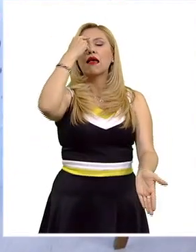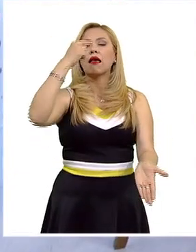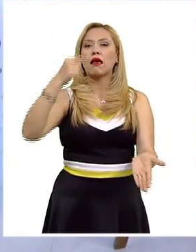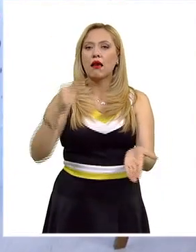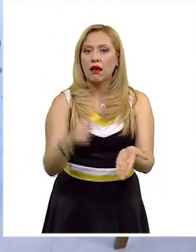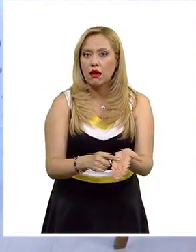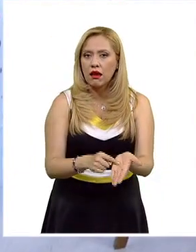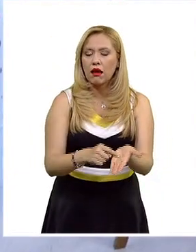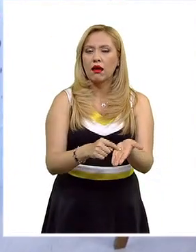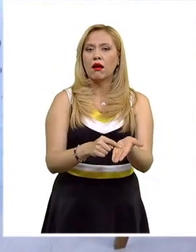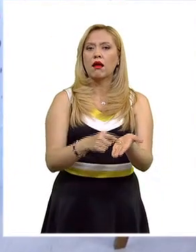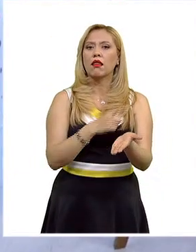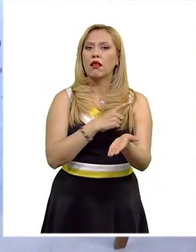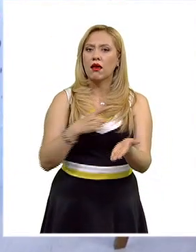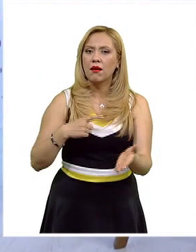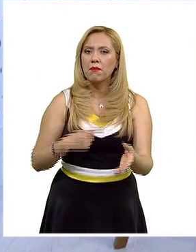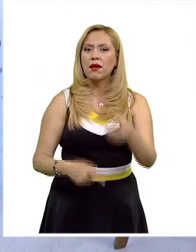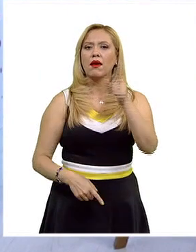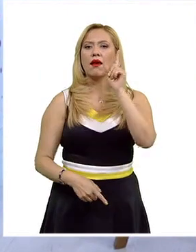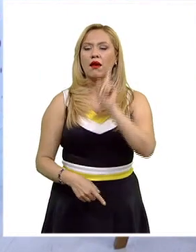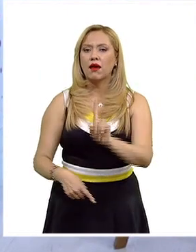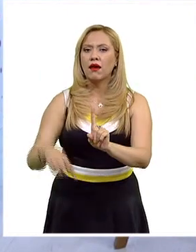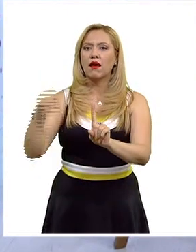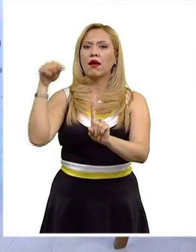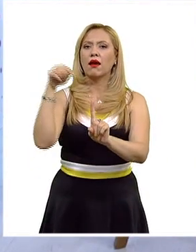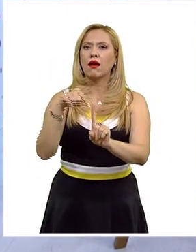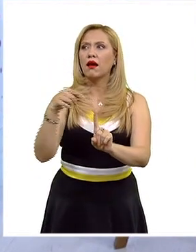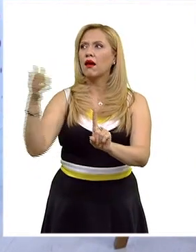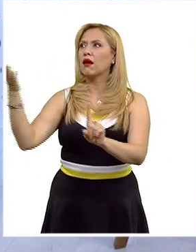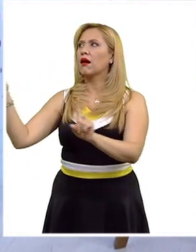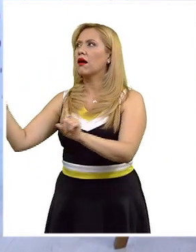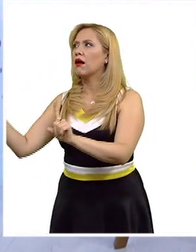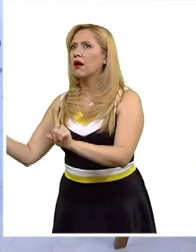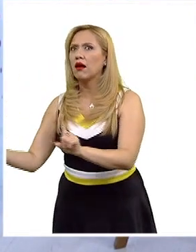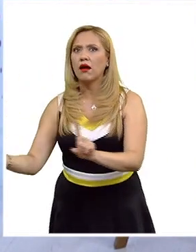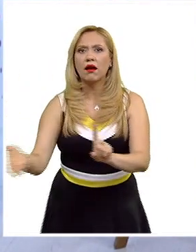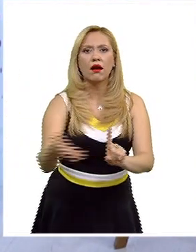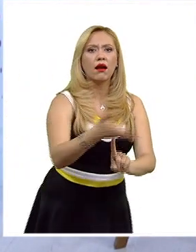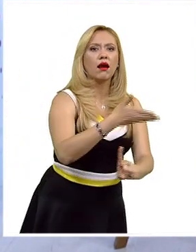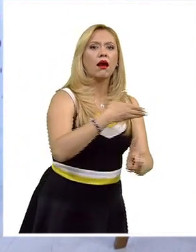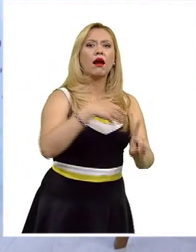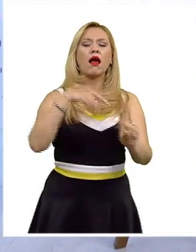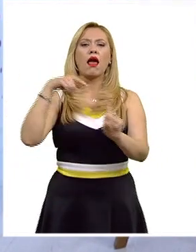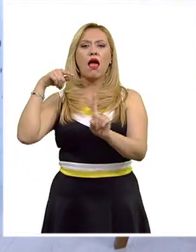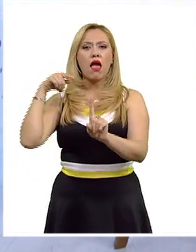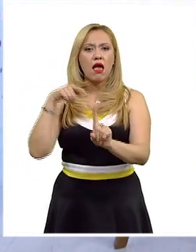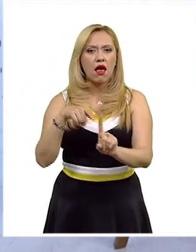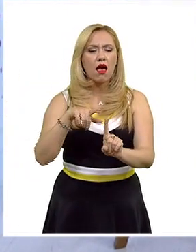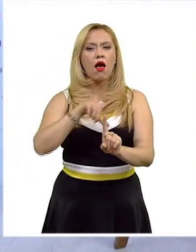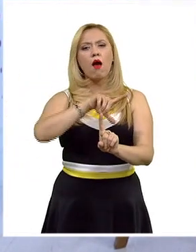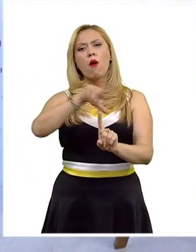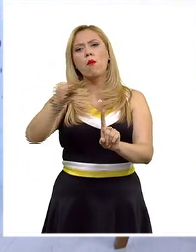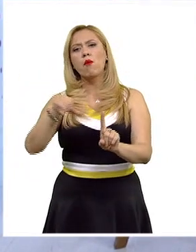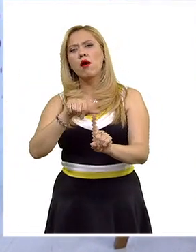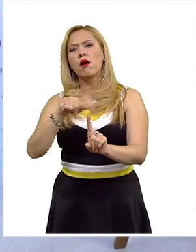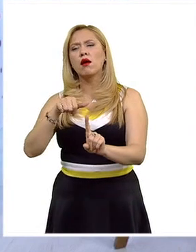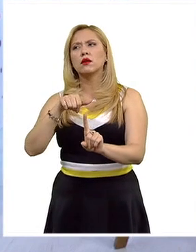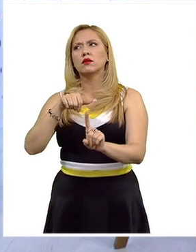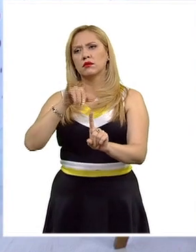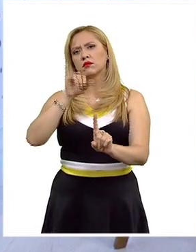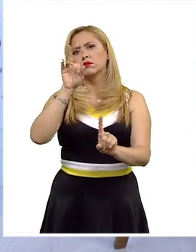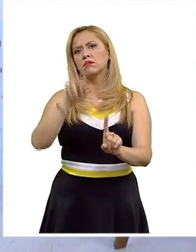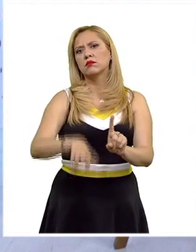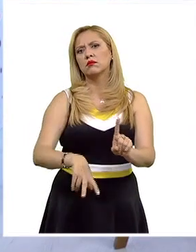empecemos a colocar en el centro esa experiencia como la principal. Y luego además me parece muy